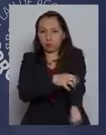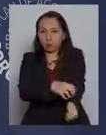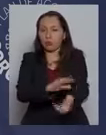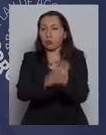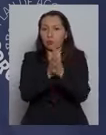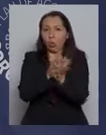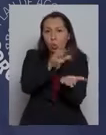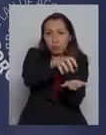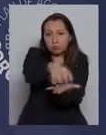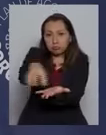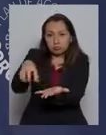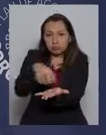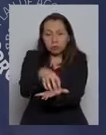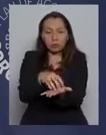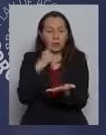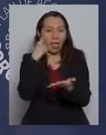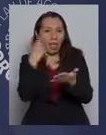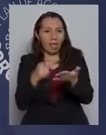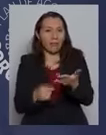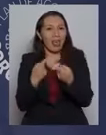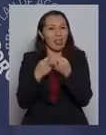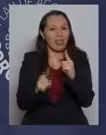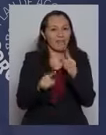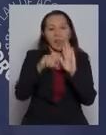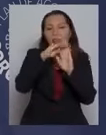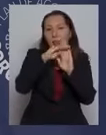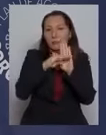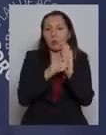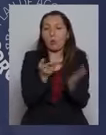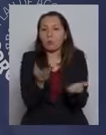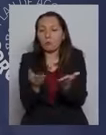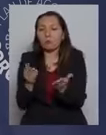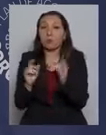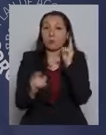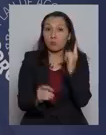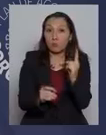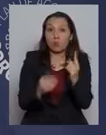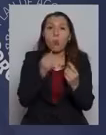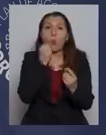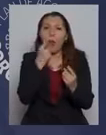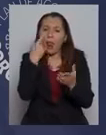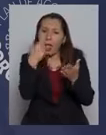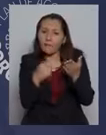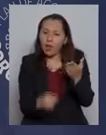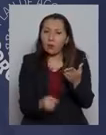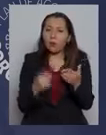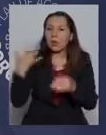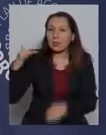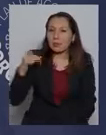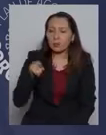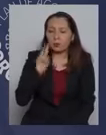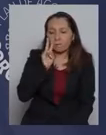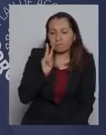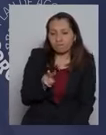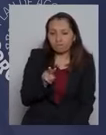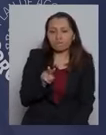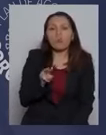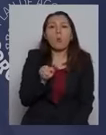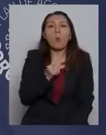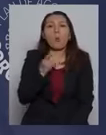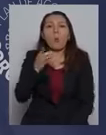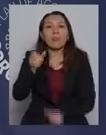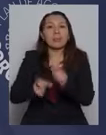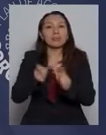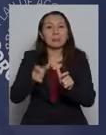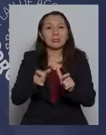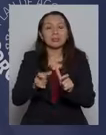las localidades. Se evalúan diferentes parámetros. Como dije, uno de los parámetros que es importante es ver la tasa, es